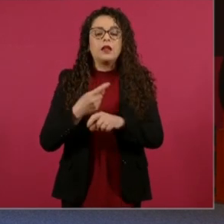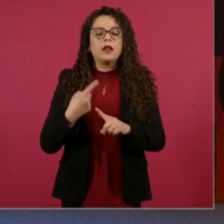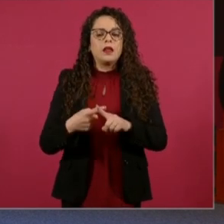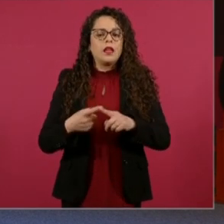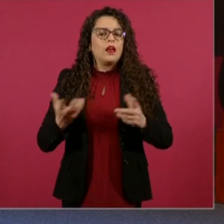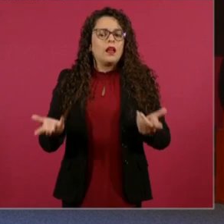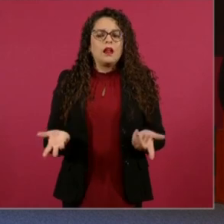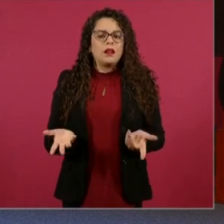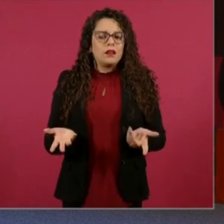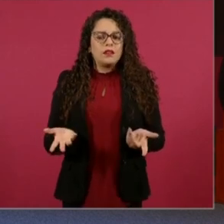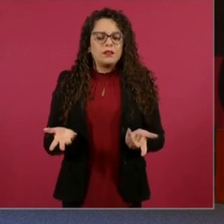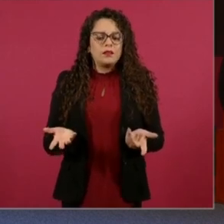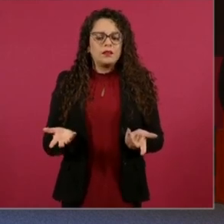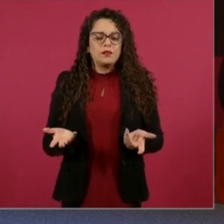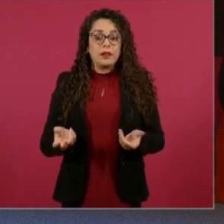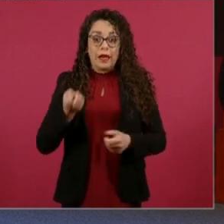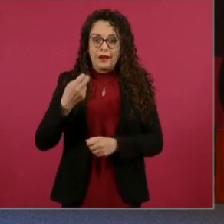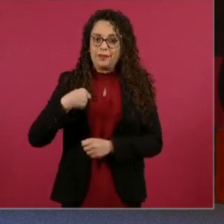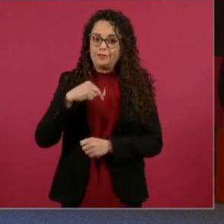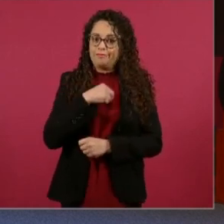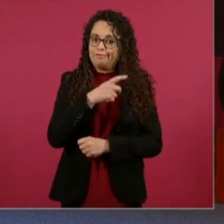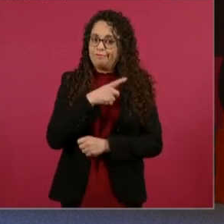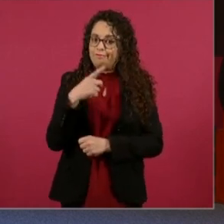Tenemos que andar ahí pendientes.